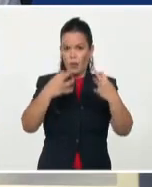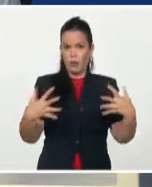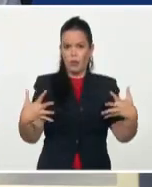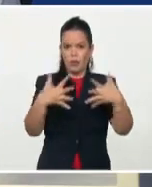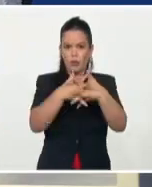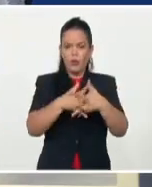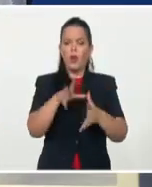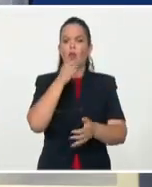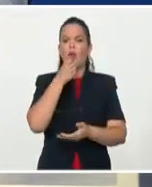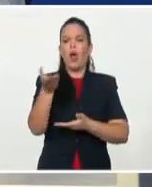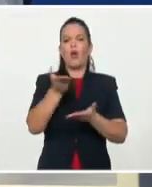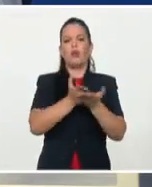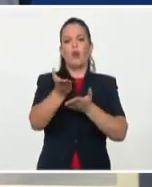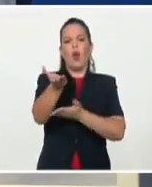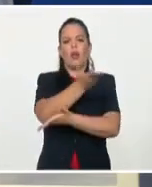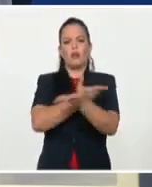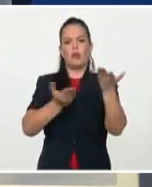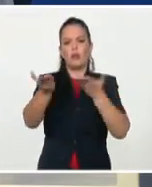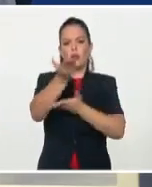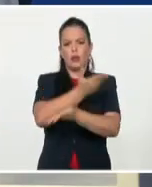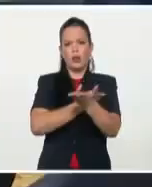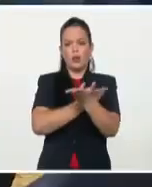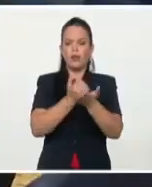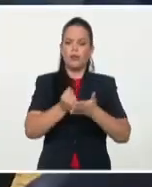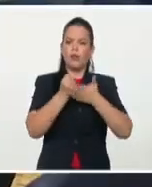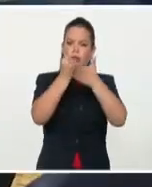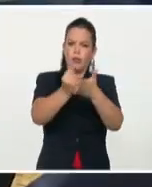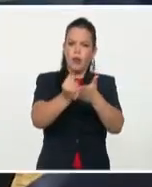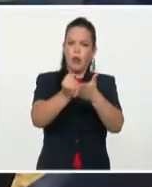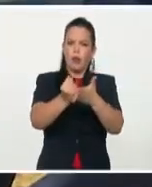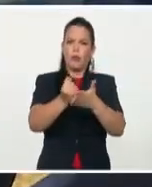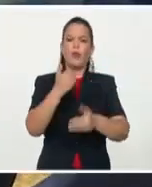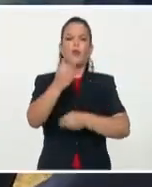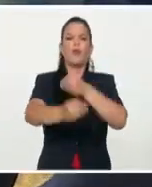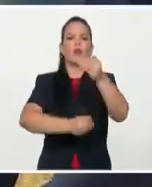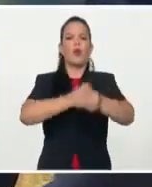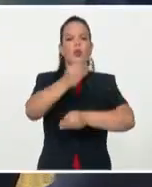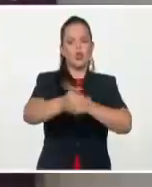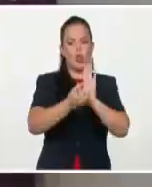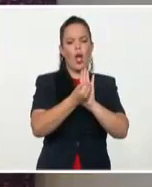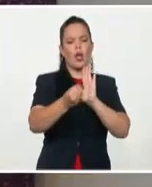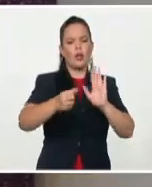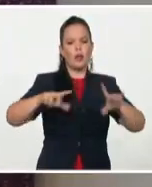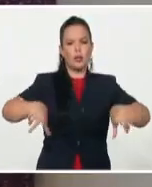el intercambio, el diálogo en pos de los procesos de garantía de los derechos